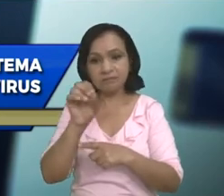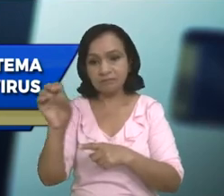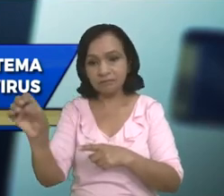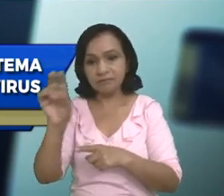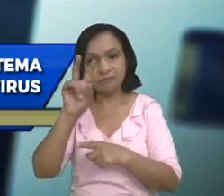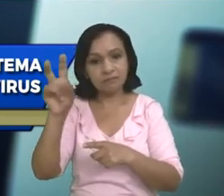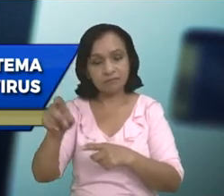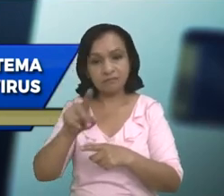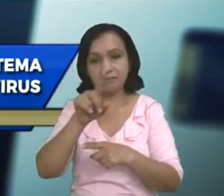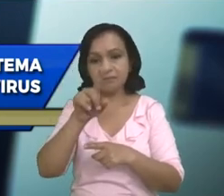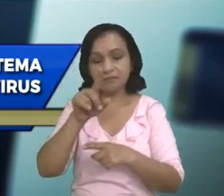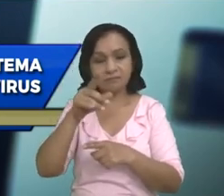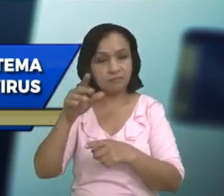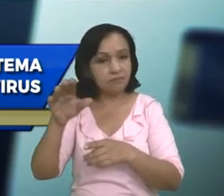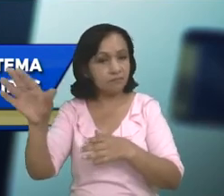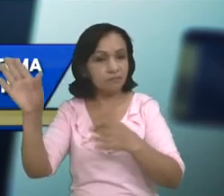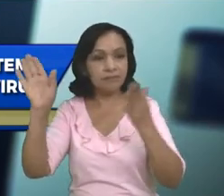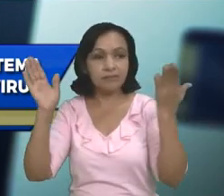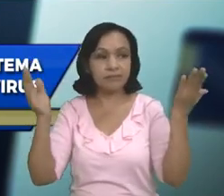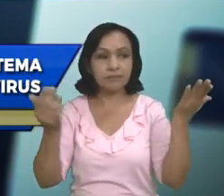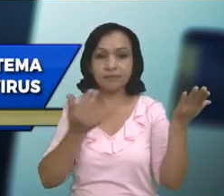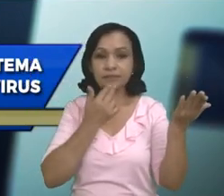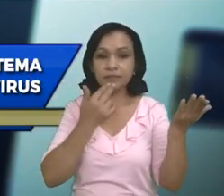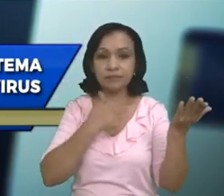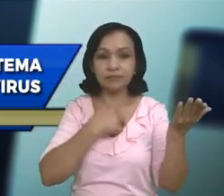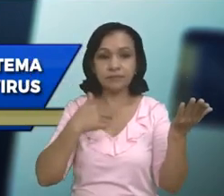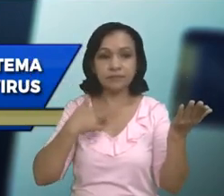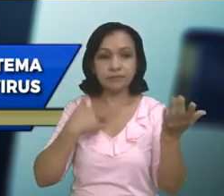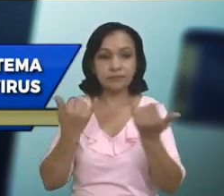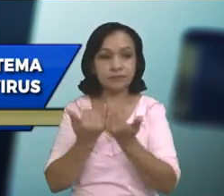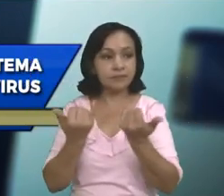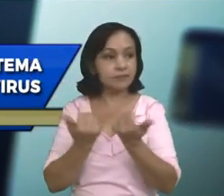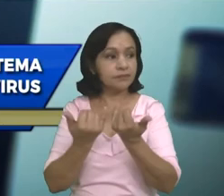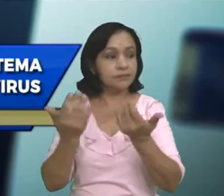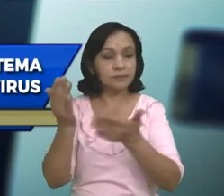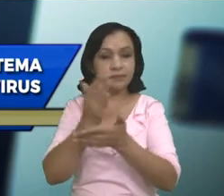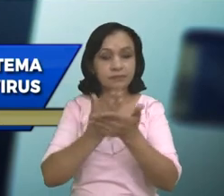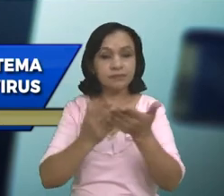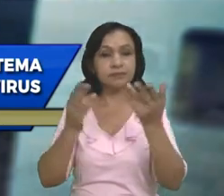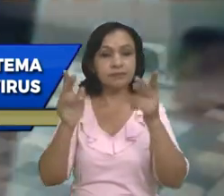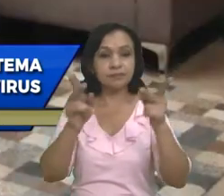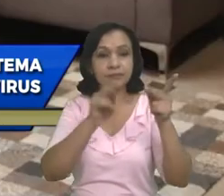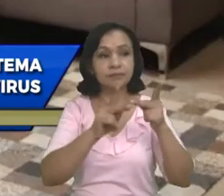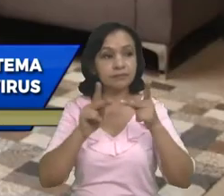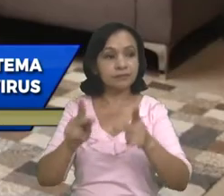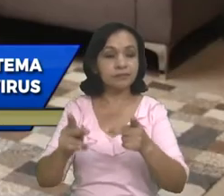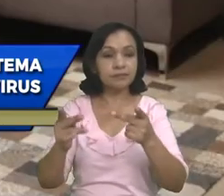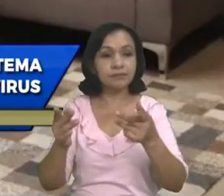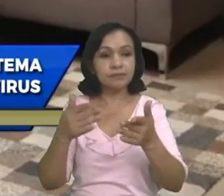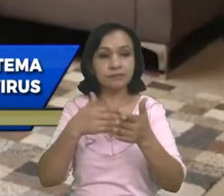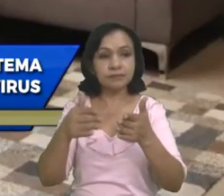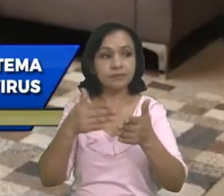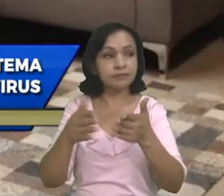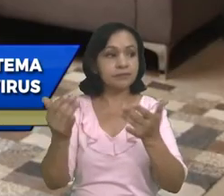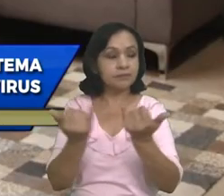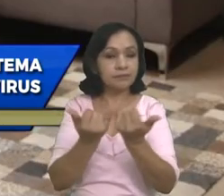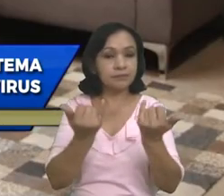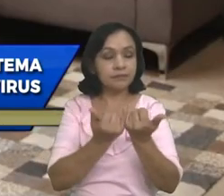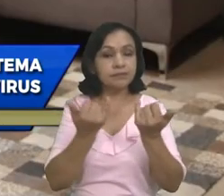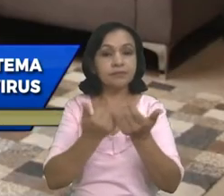ciento y pico de pesos no sé para depender tamaño hasta 500 pesos entonces que accesibles y es sumamente